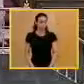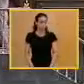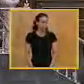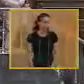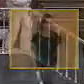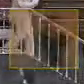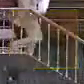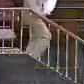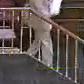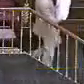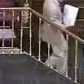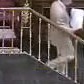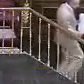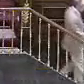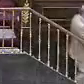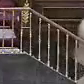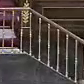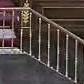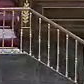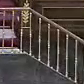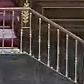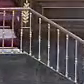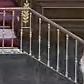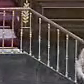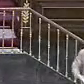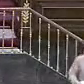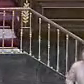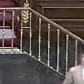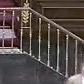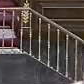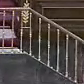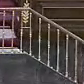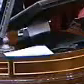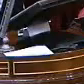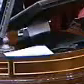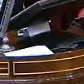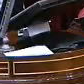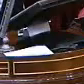La Junta